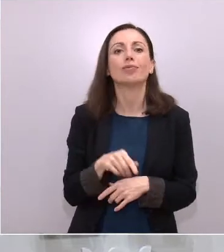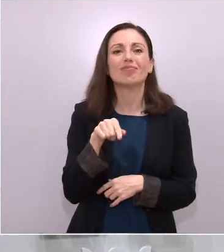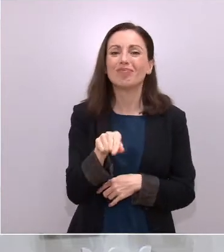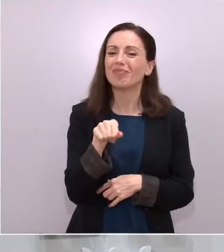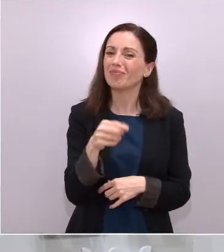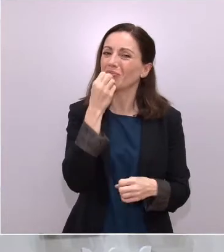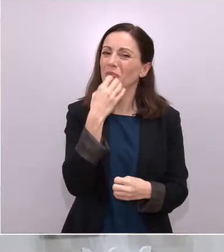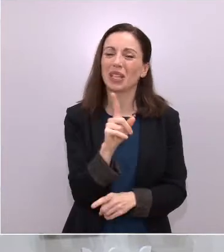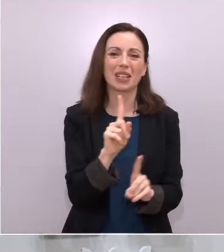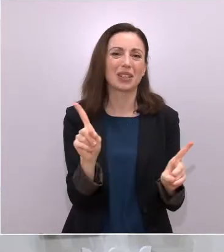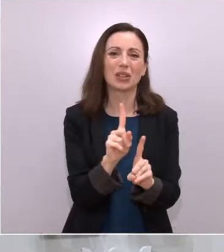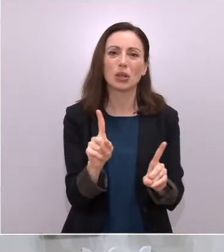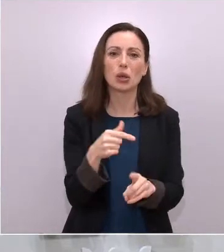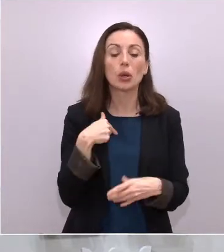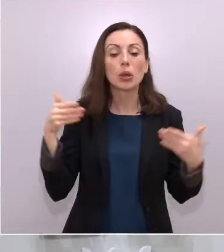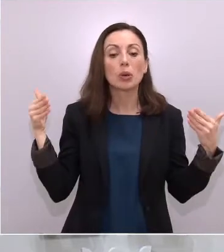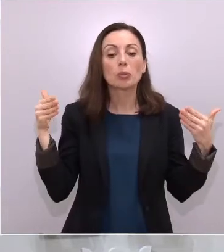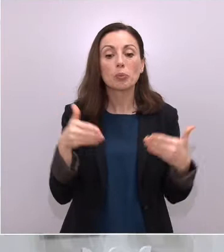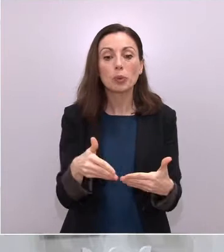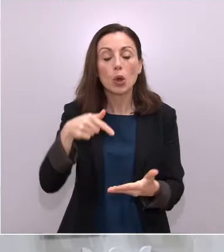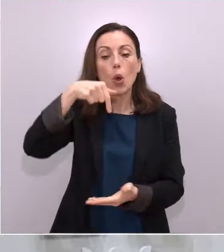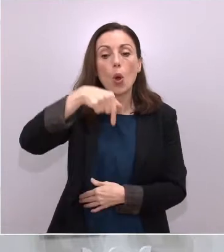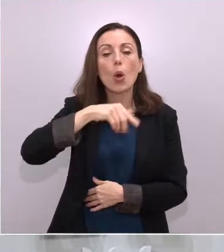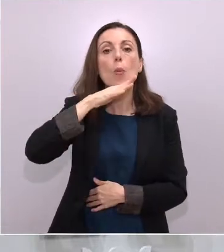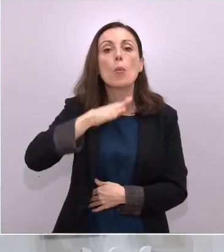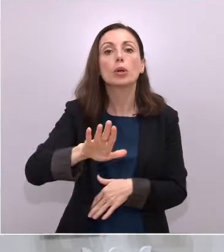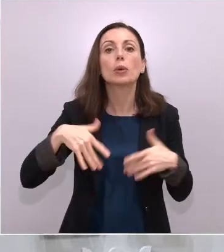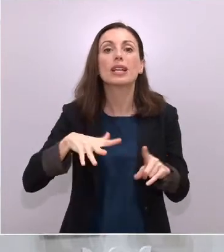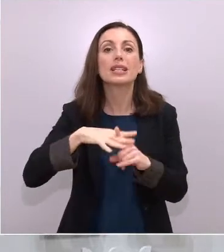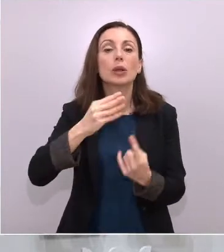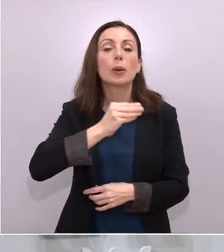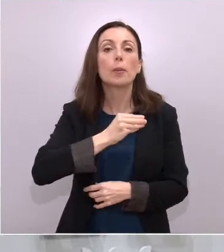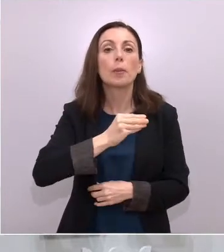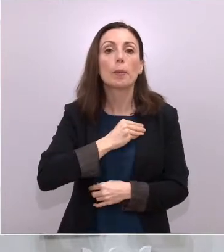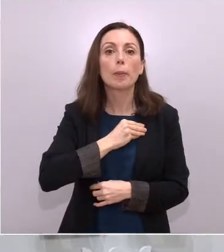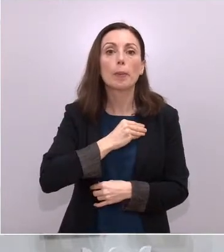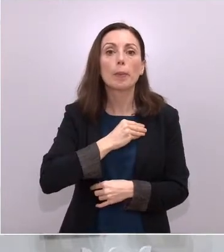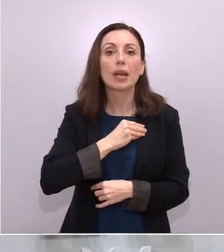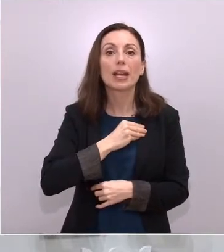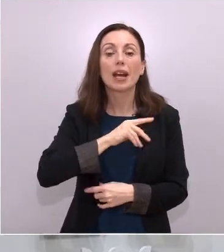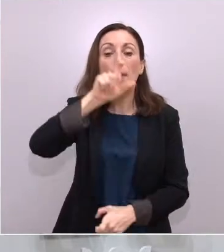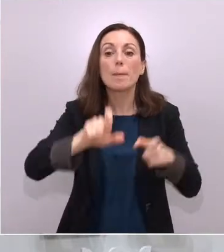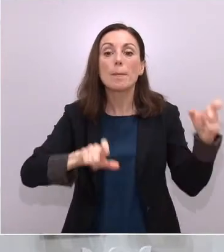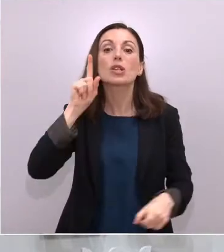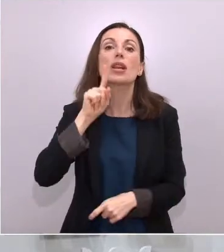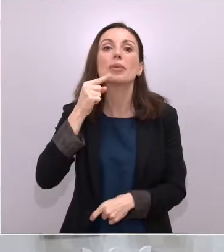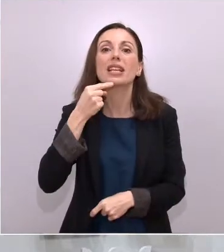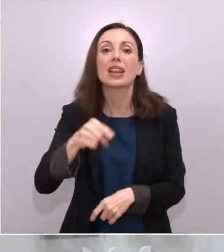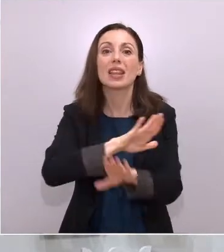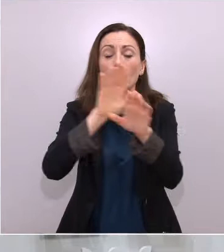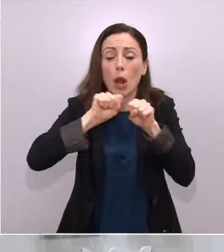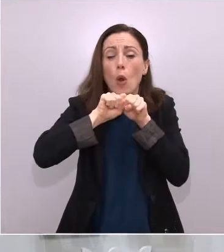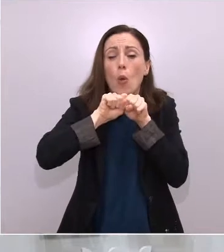camino. Y me tengo que referir a esto hoy porque, desgraciadamente, las mentiras vuelan